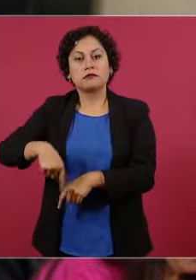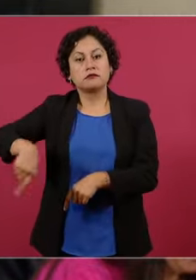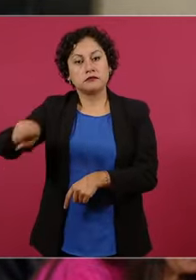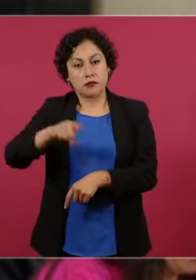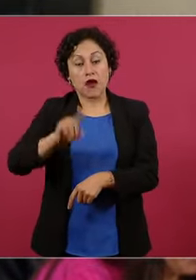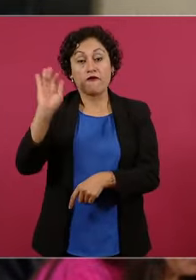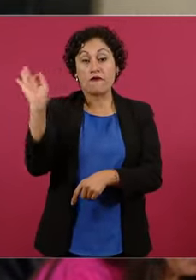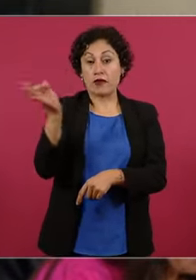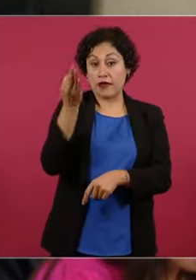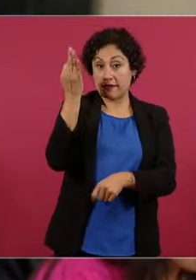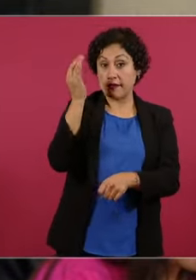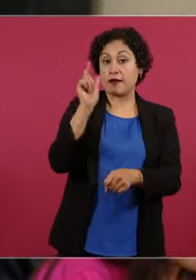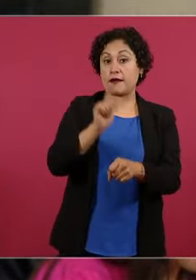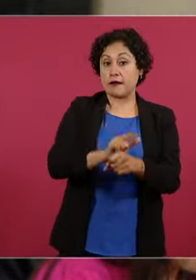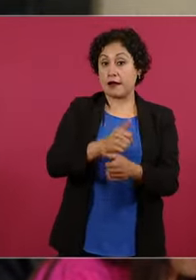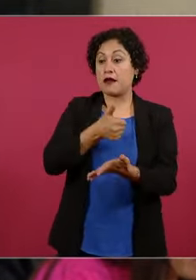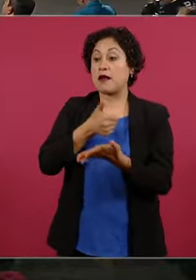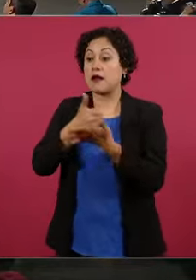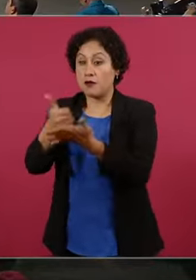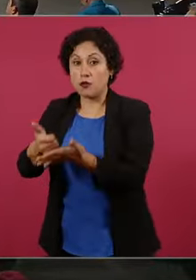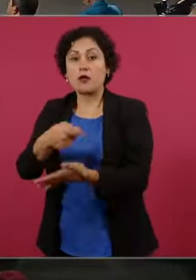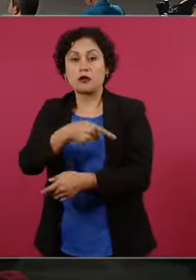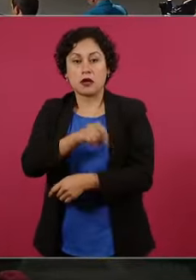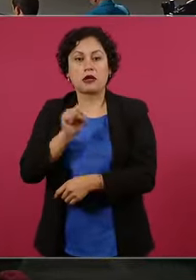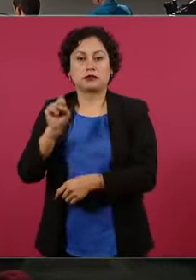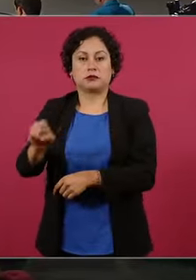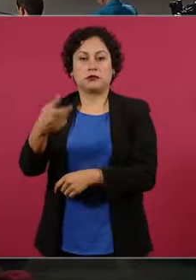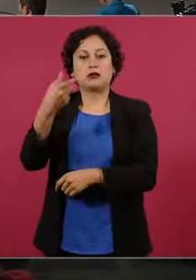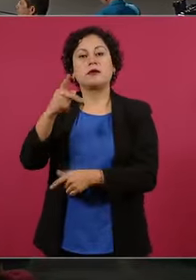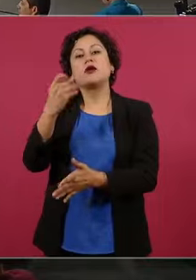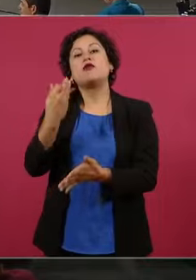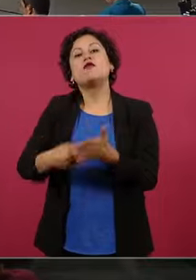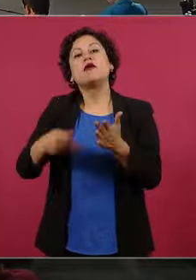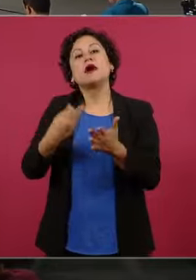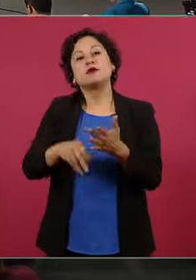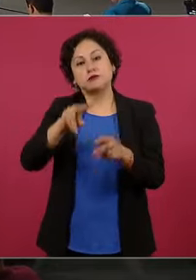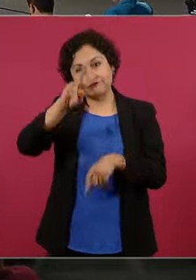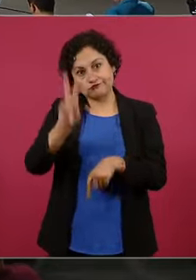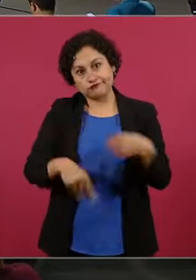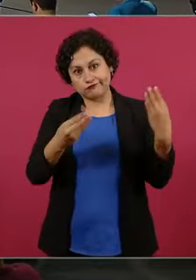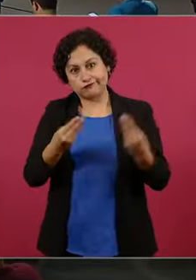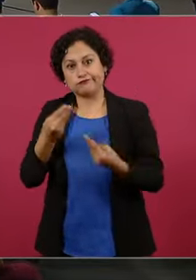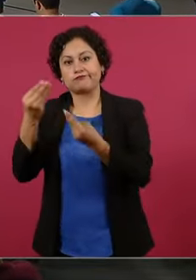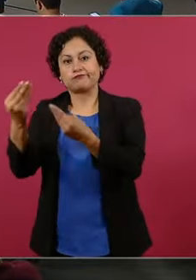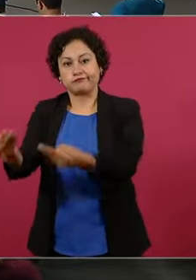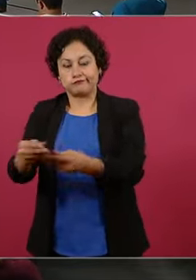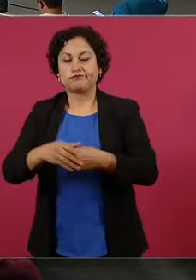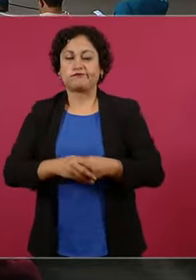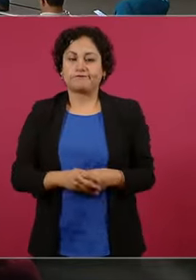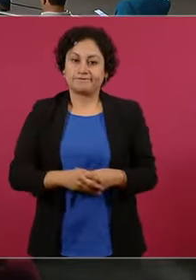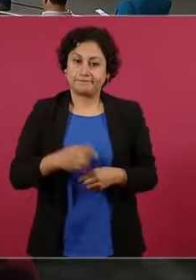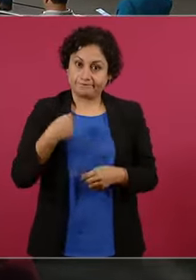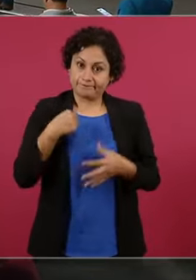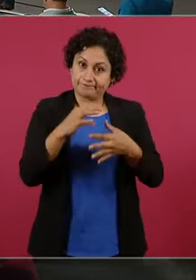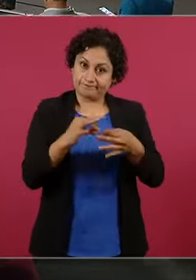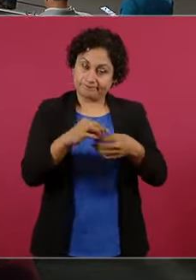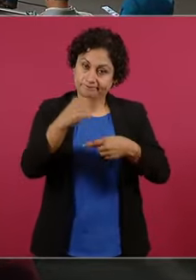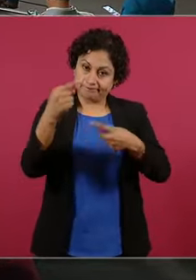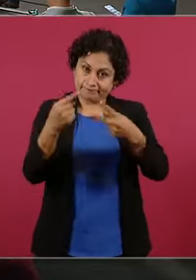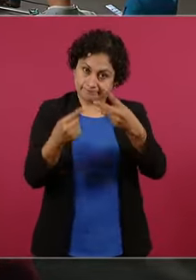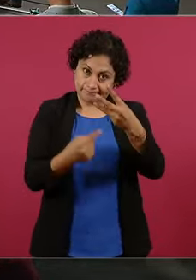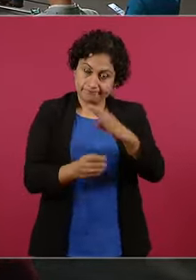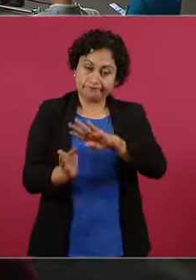hace falta liberarlo, señor presidente. Pero bueno, ahora sí mis preguntas después de estos planteamientos. La primera, yo la he escuchado